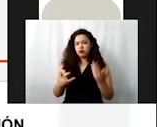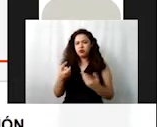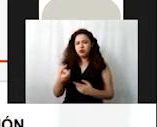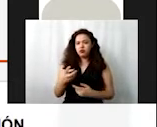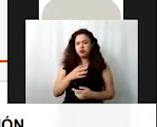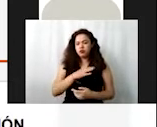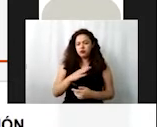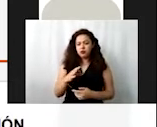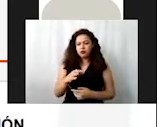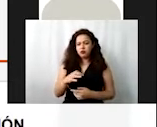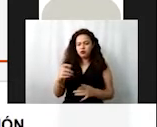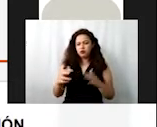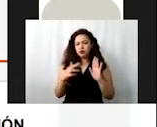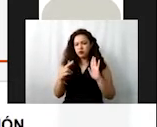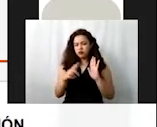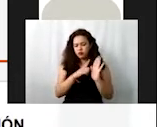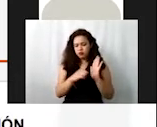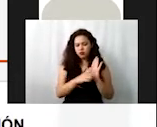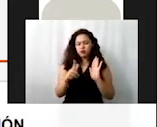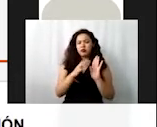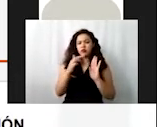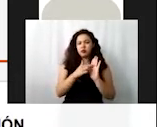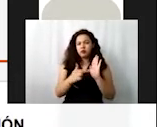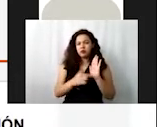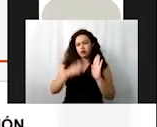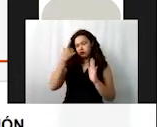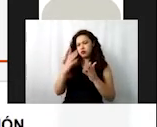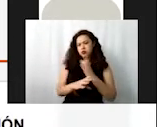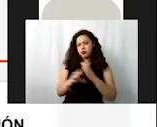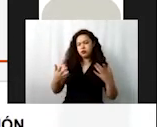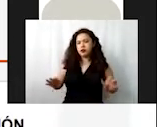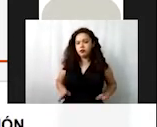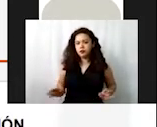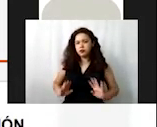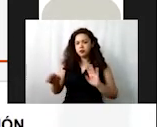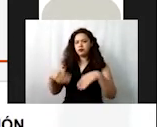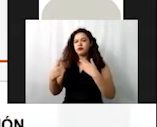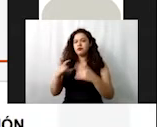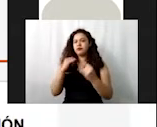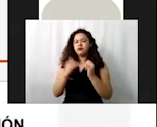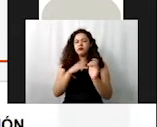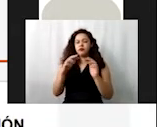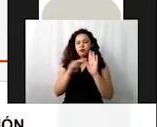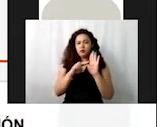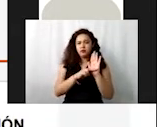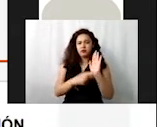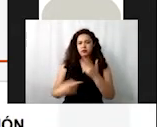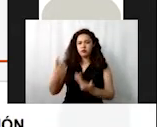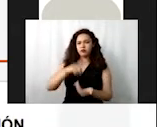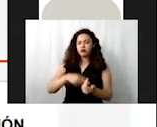así leyes, reglamentos de carácter externo, como también la propia normatividad interna que